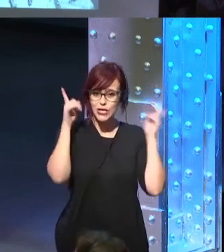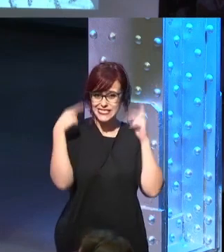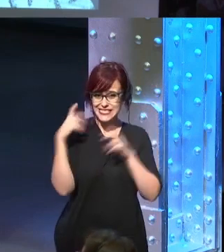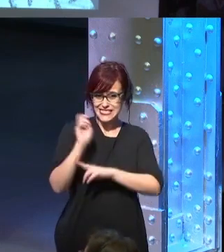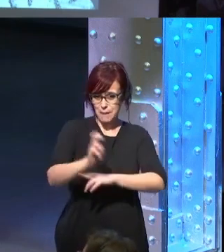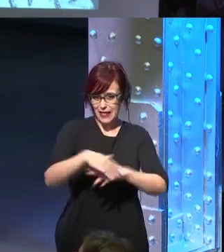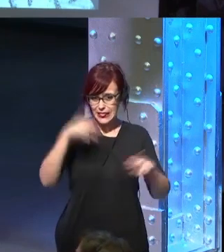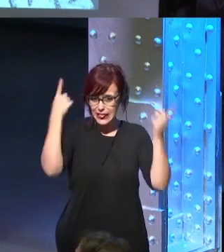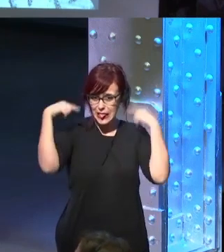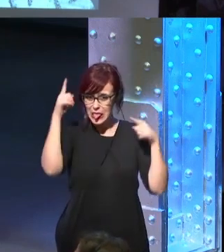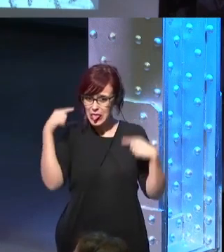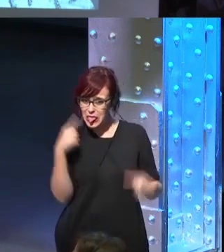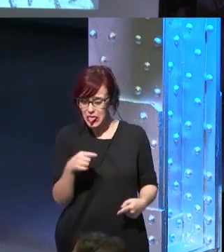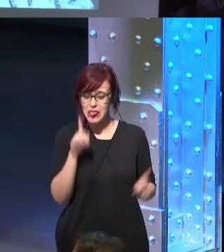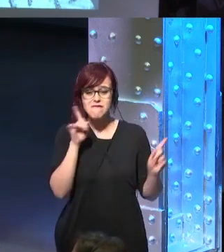fueran serpientes.